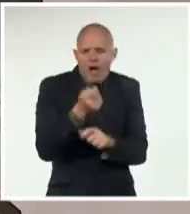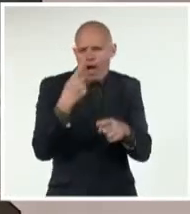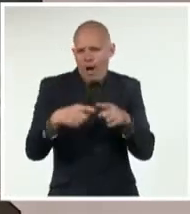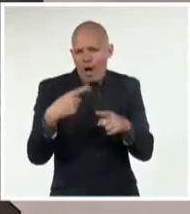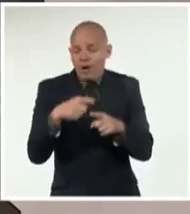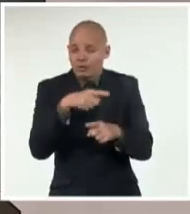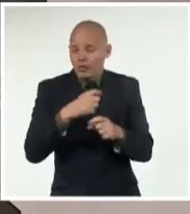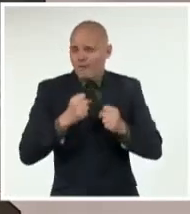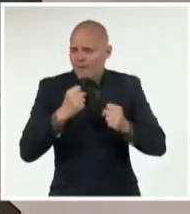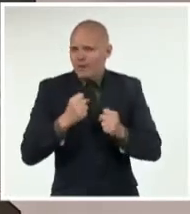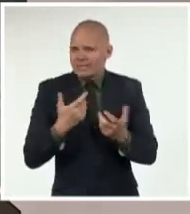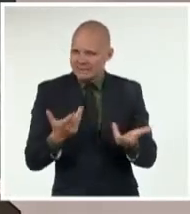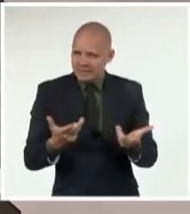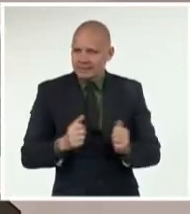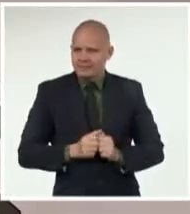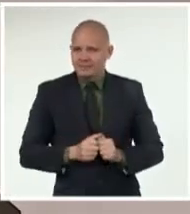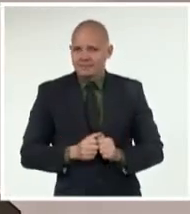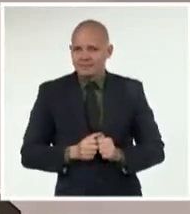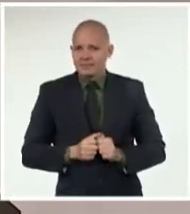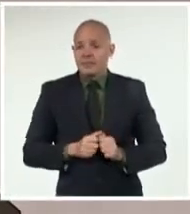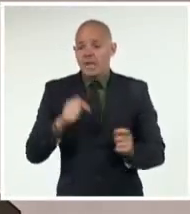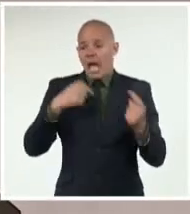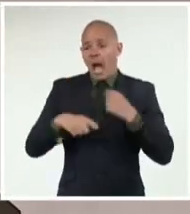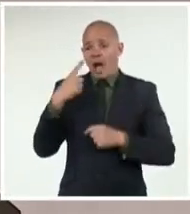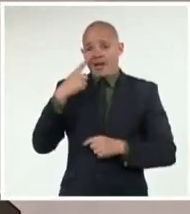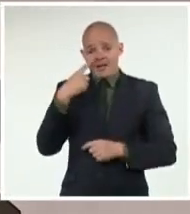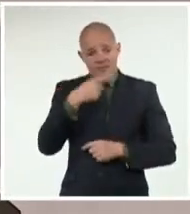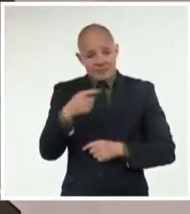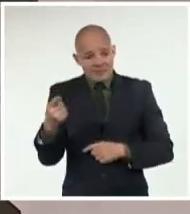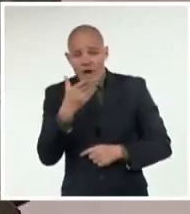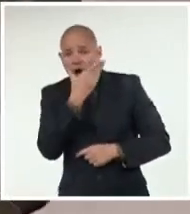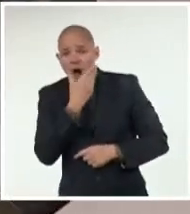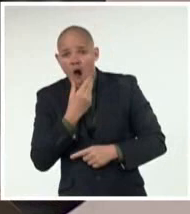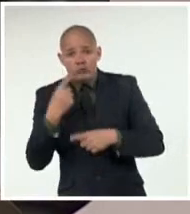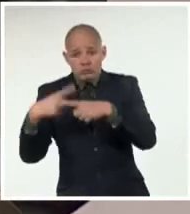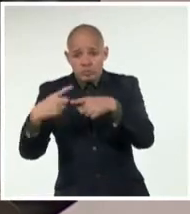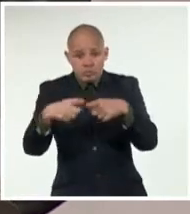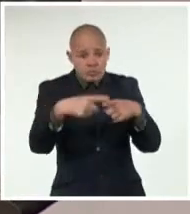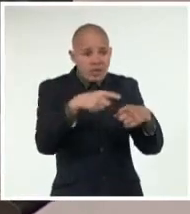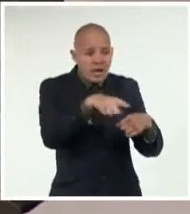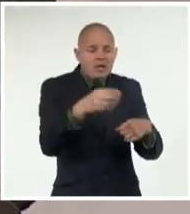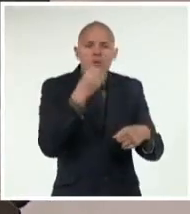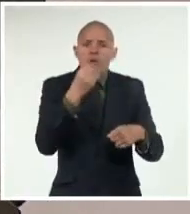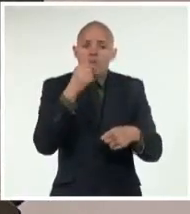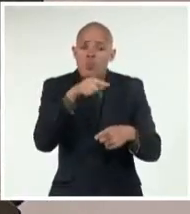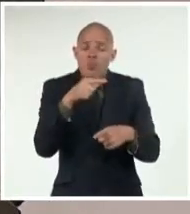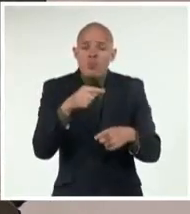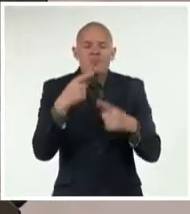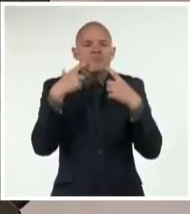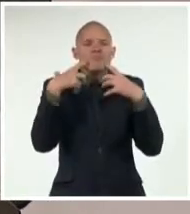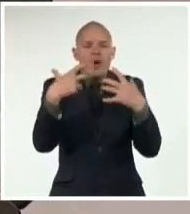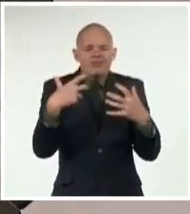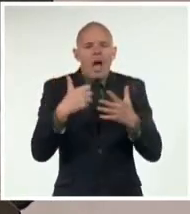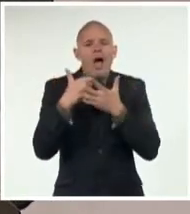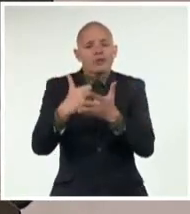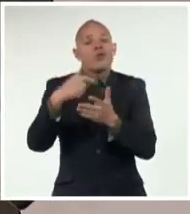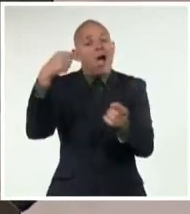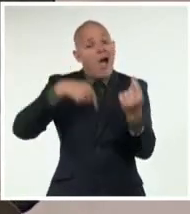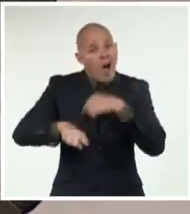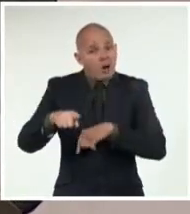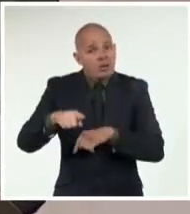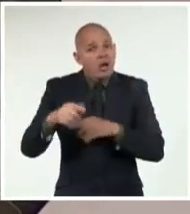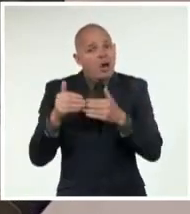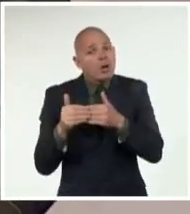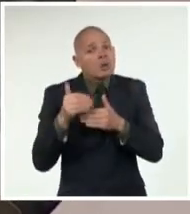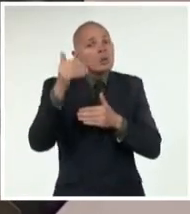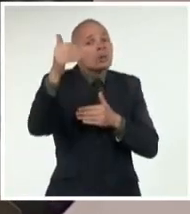lucha. El protagonismo de las nuevas generaciones en la construcción y conducción del presente hará que asuman el